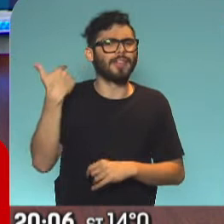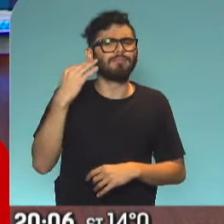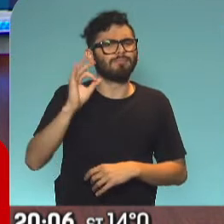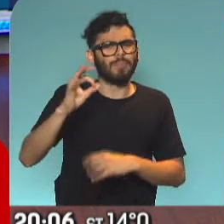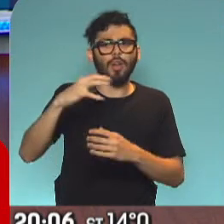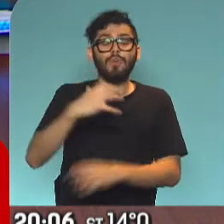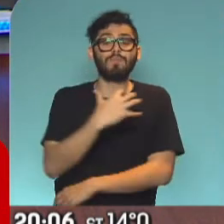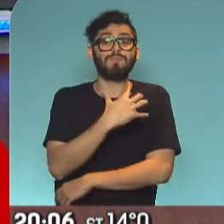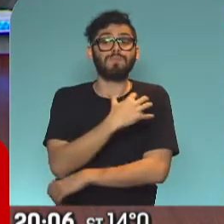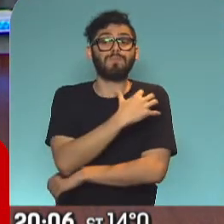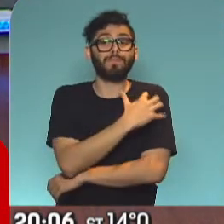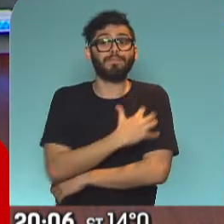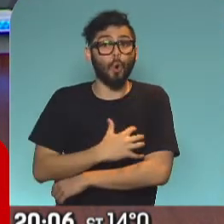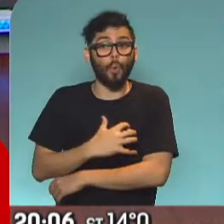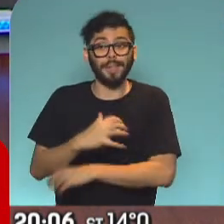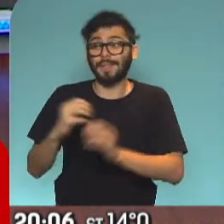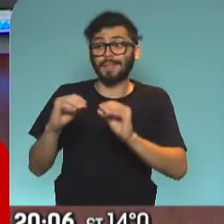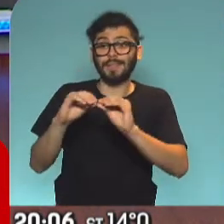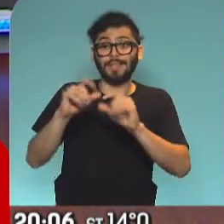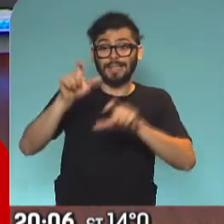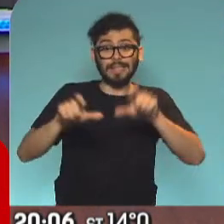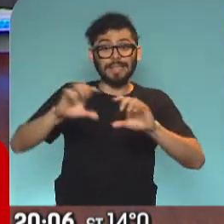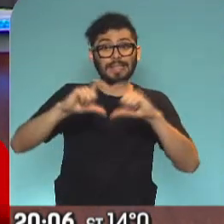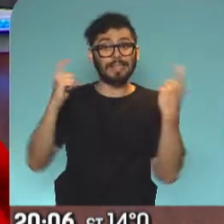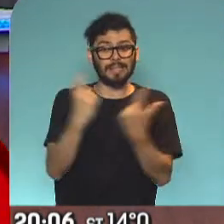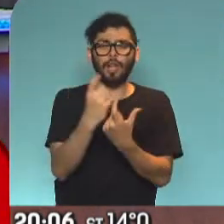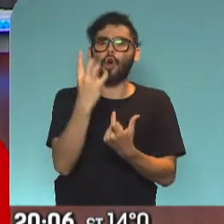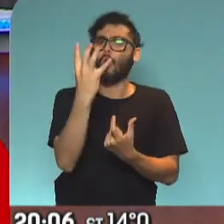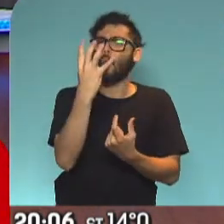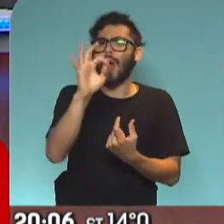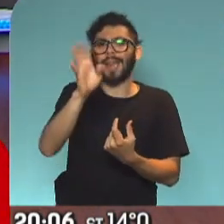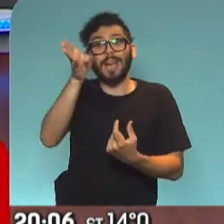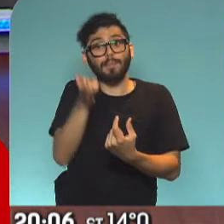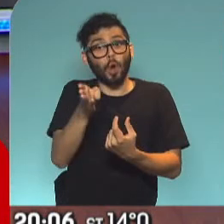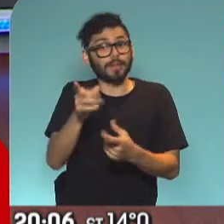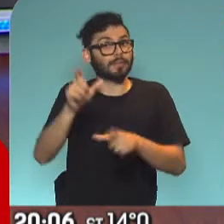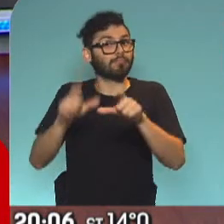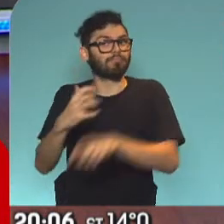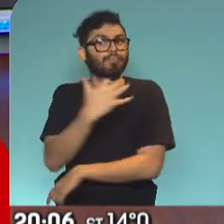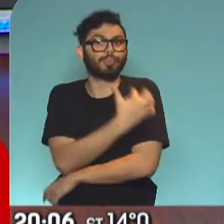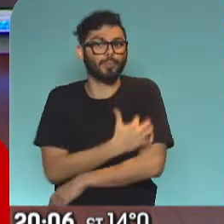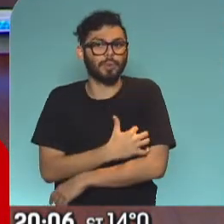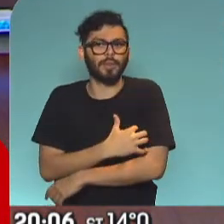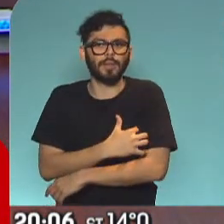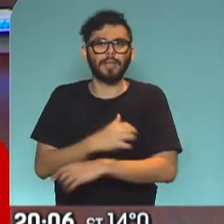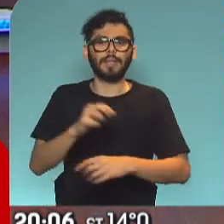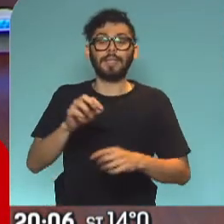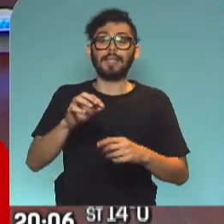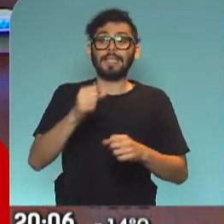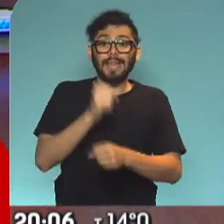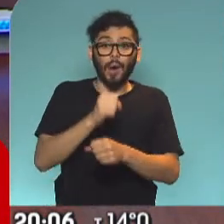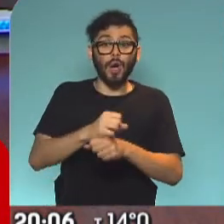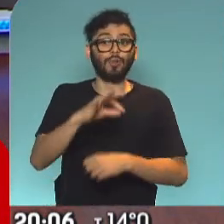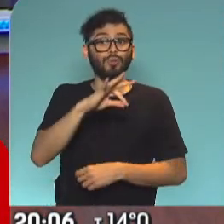pobreza, que había sido 40%, alrededor del 40%. La caída de los ingresos laborales